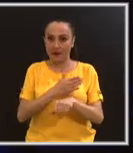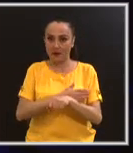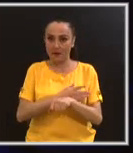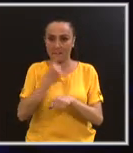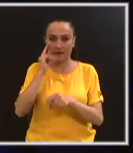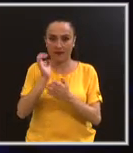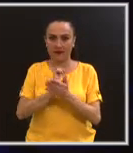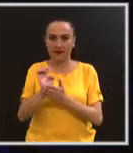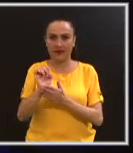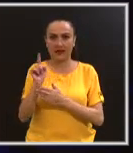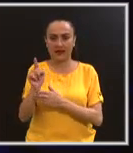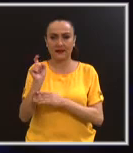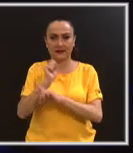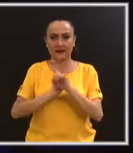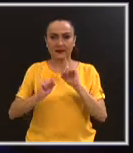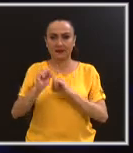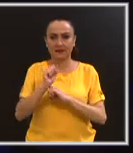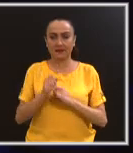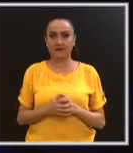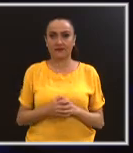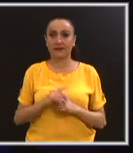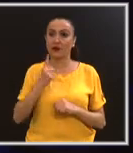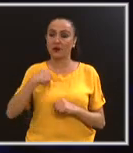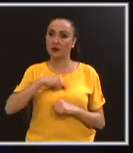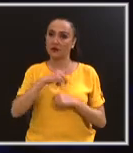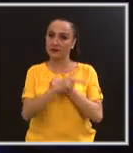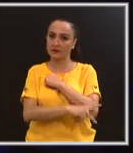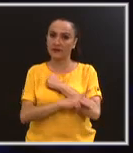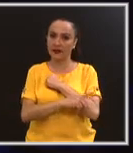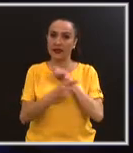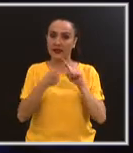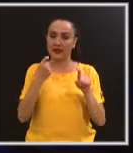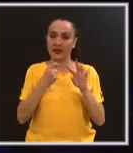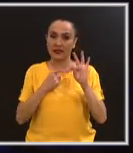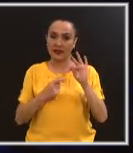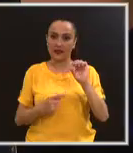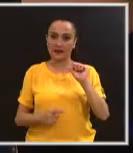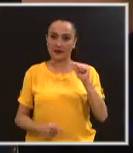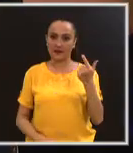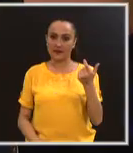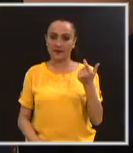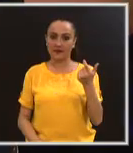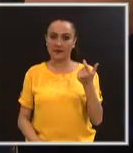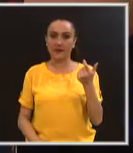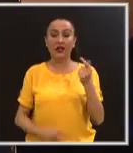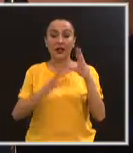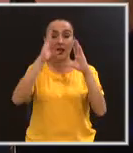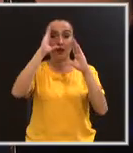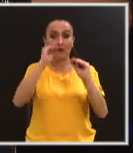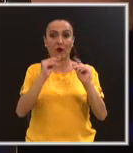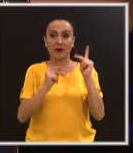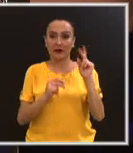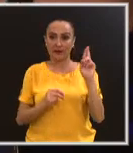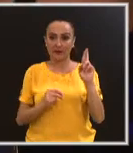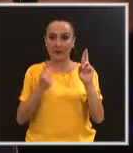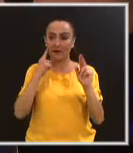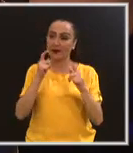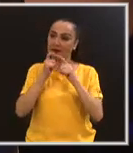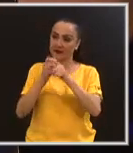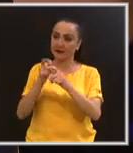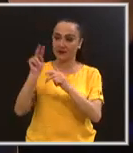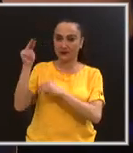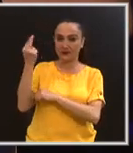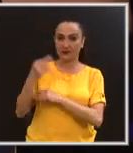para evitar estas circunstancias en nuestro país desde el tribunal supremo de elecciones un informe de Kenneth rojas para